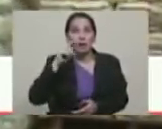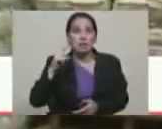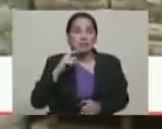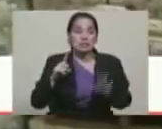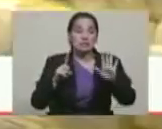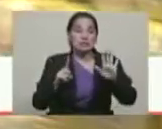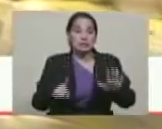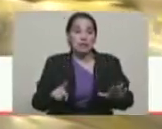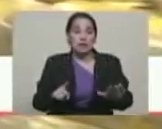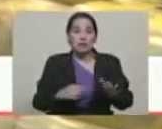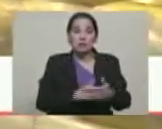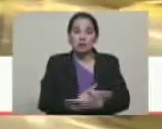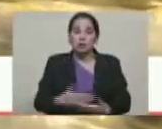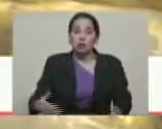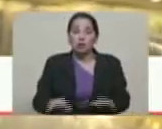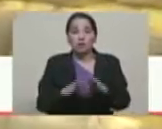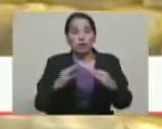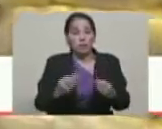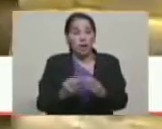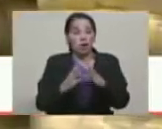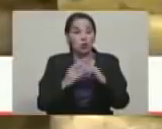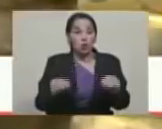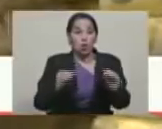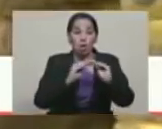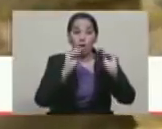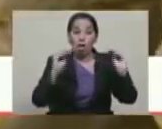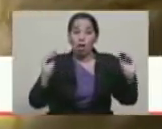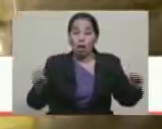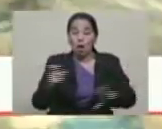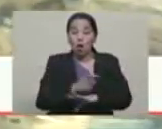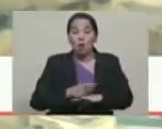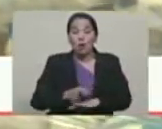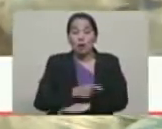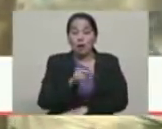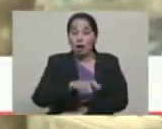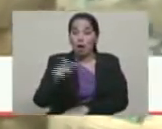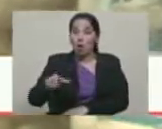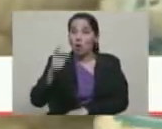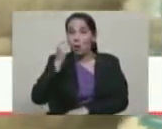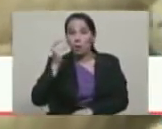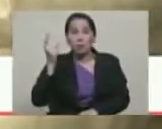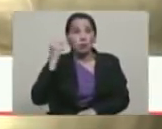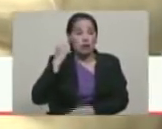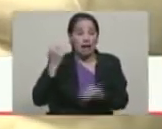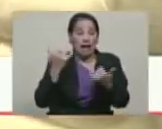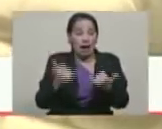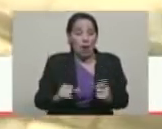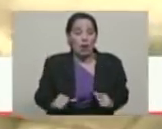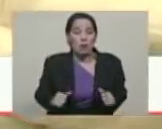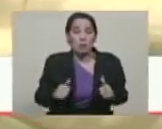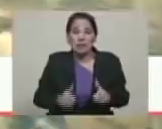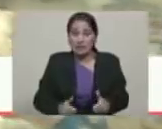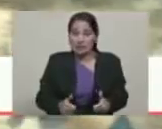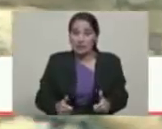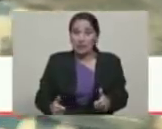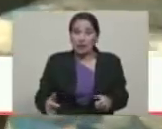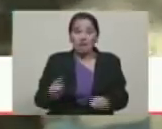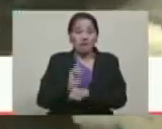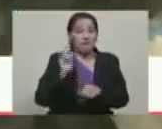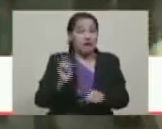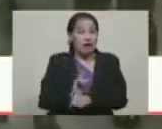familias, gobernadores y gobernadoras, a partir de ahora, sin falta, sin